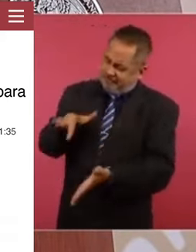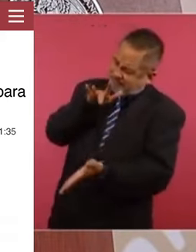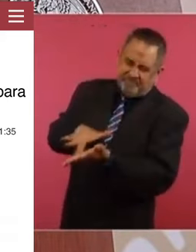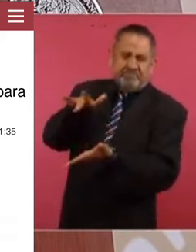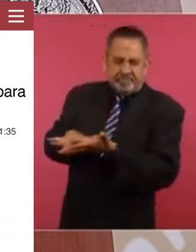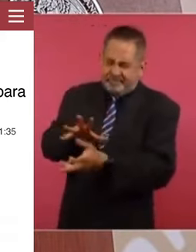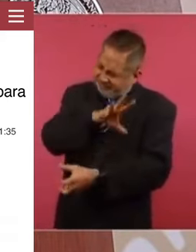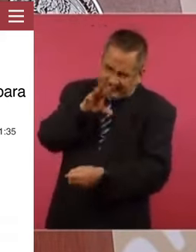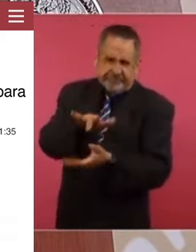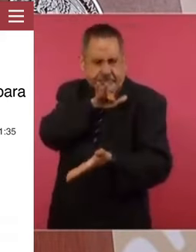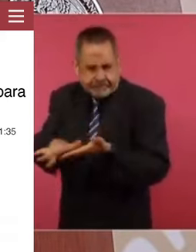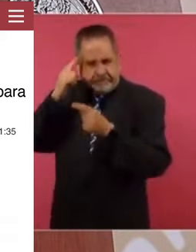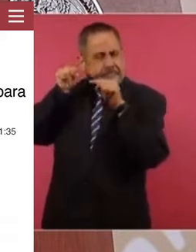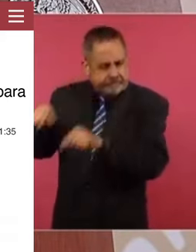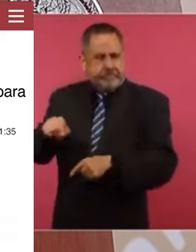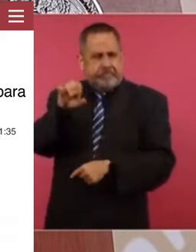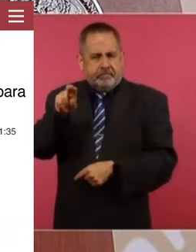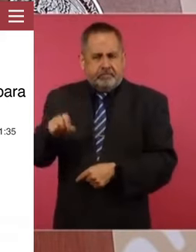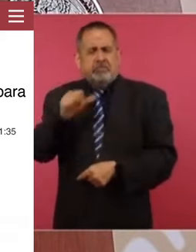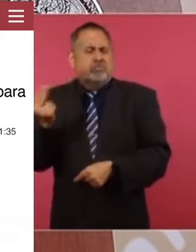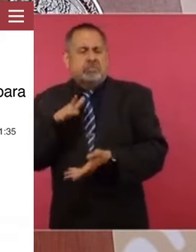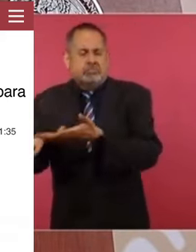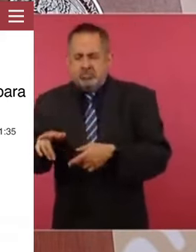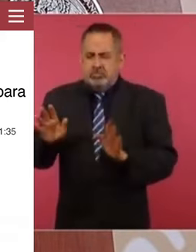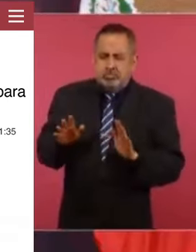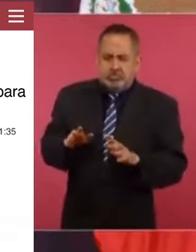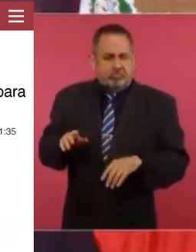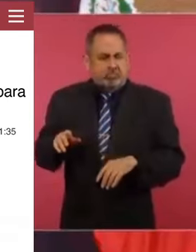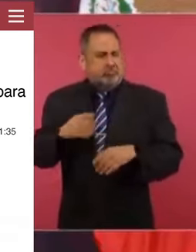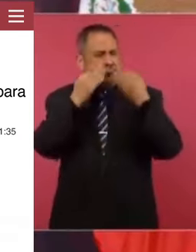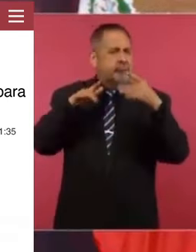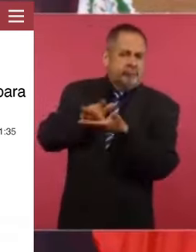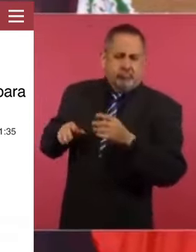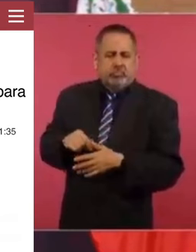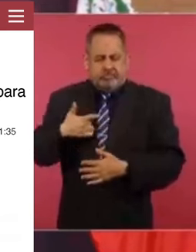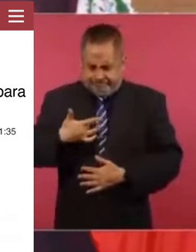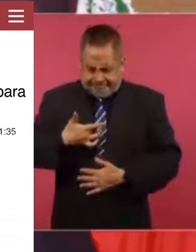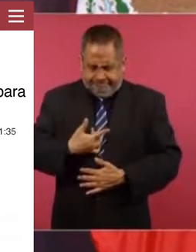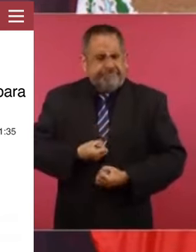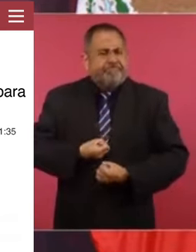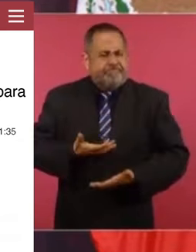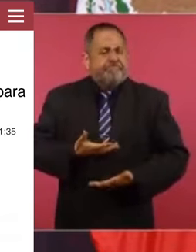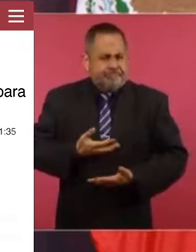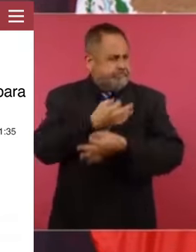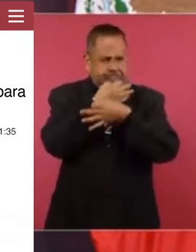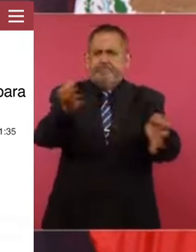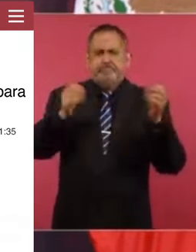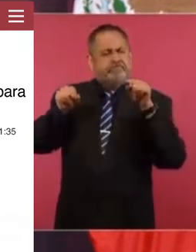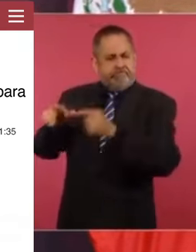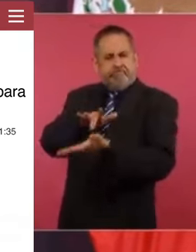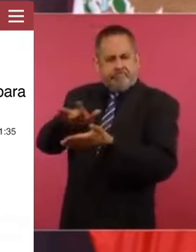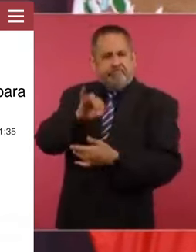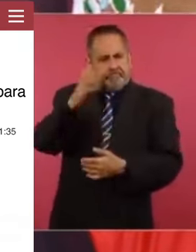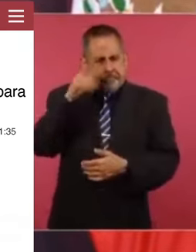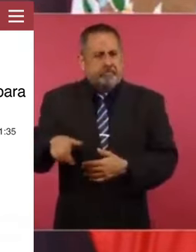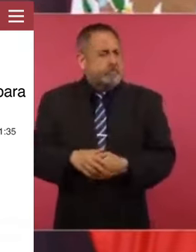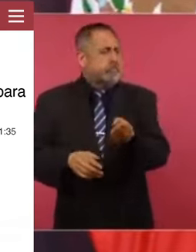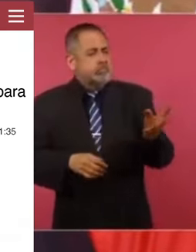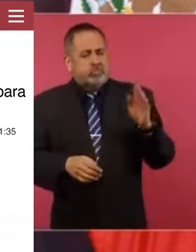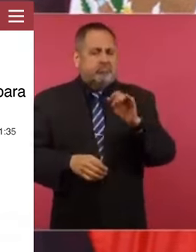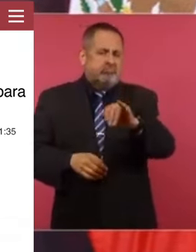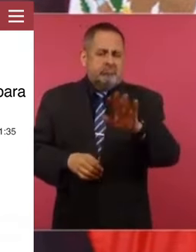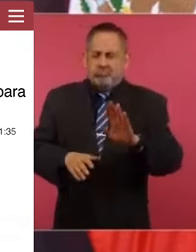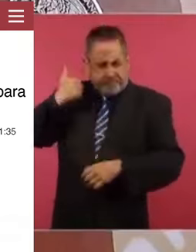apoyo totalmente a Jesús. No requiere pues que yo haga esto, pero me nace, porque hay muchos,